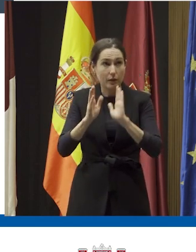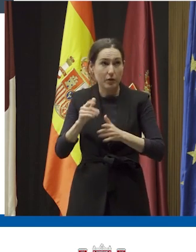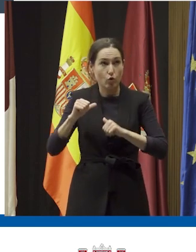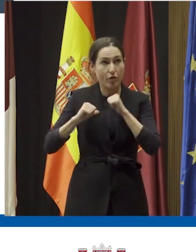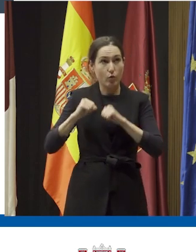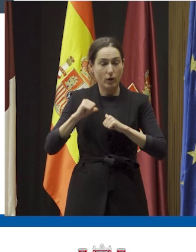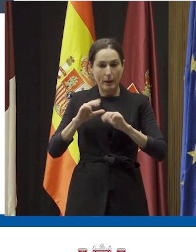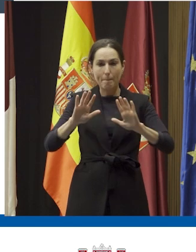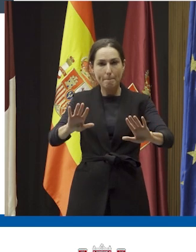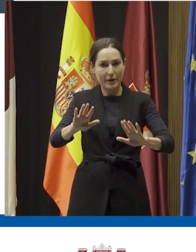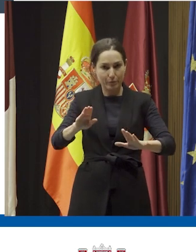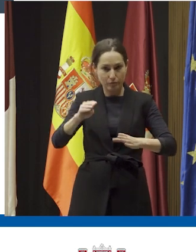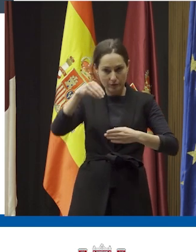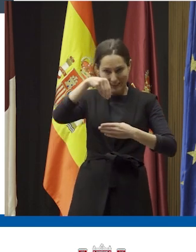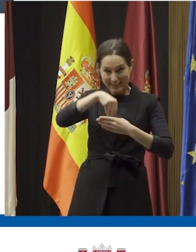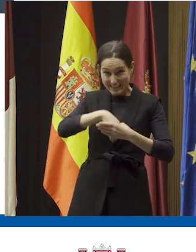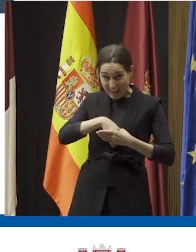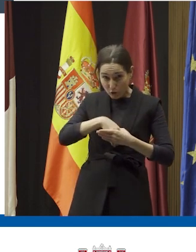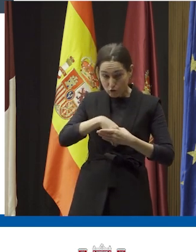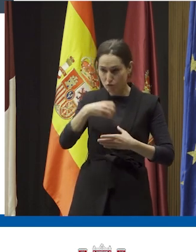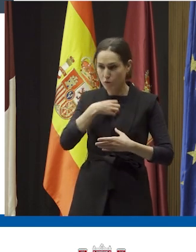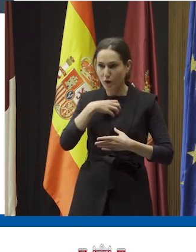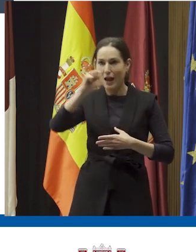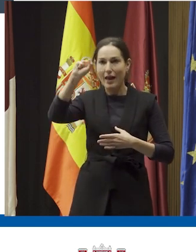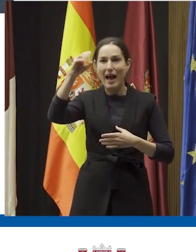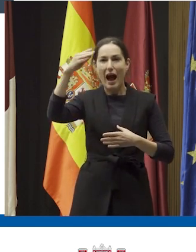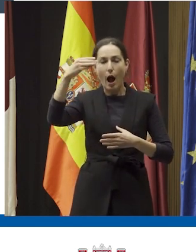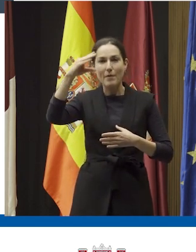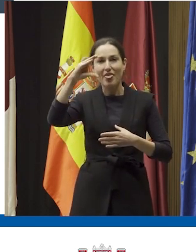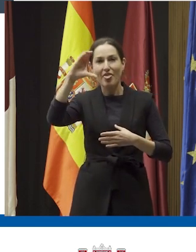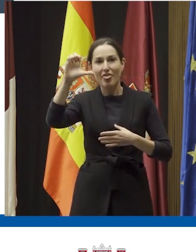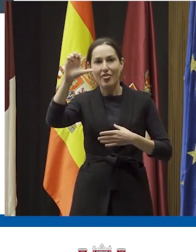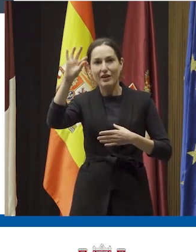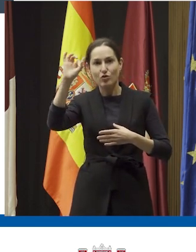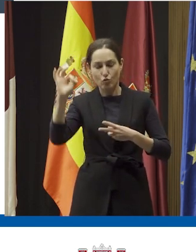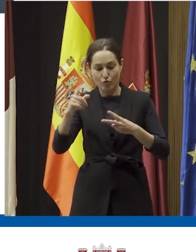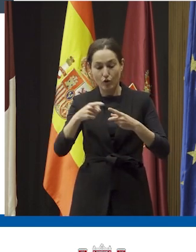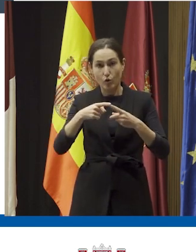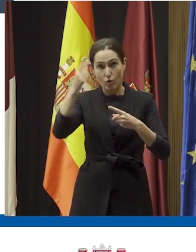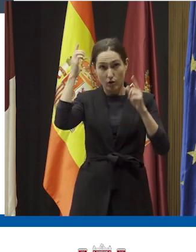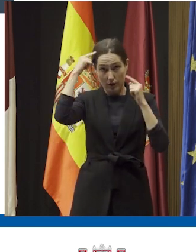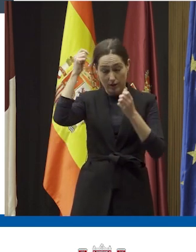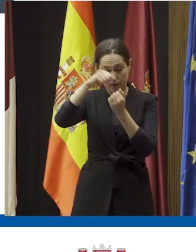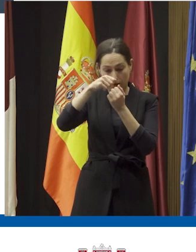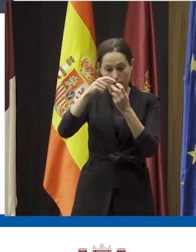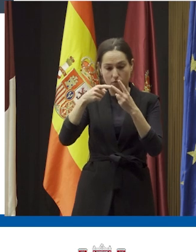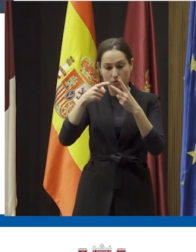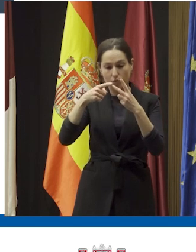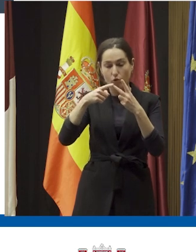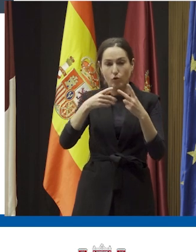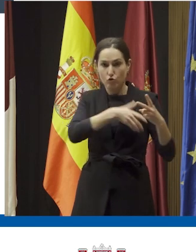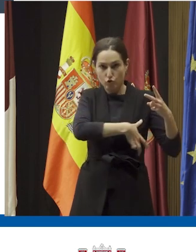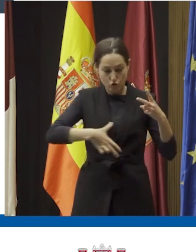internos no. Era el acceso prohibido a las cavidades orgánicas, cráneo, tórax y abdomen. Bueno, pues